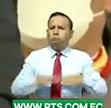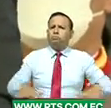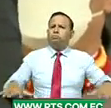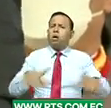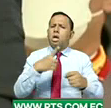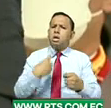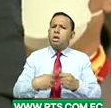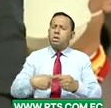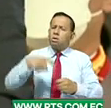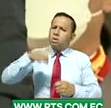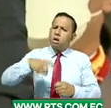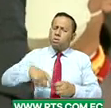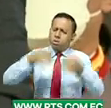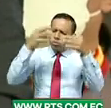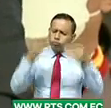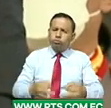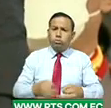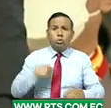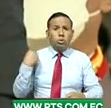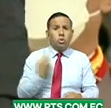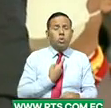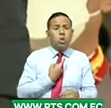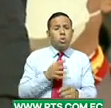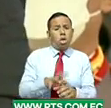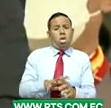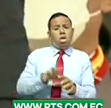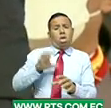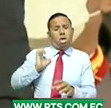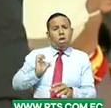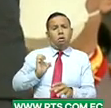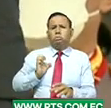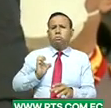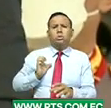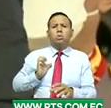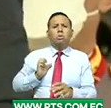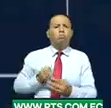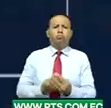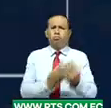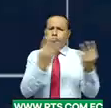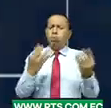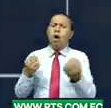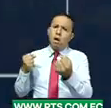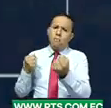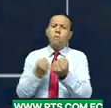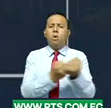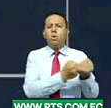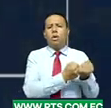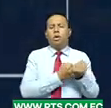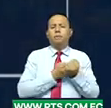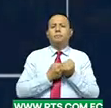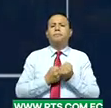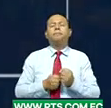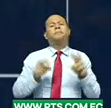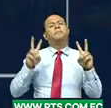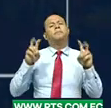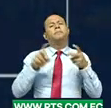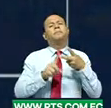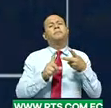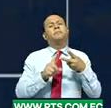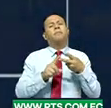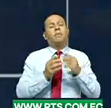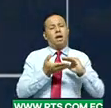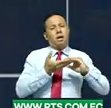Nosotros jamás abandonaremos al pueblo quiteño. Amenaza movilizaciones, movimiento